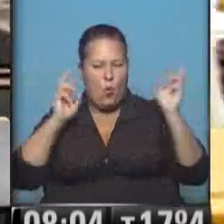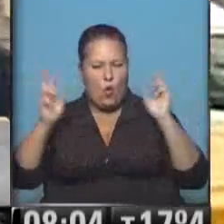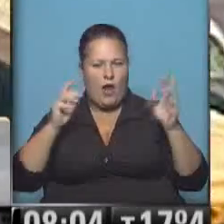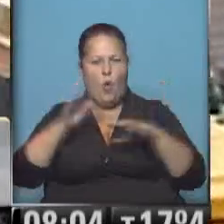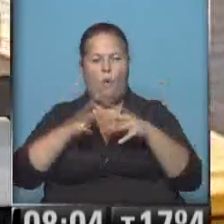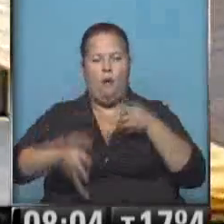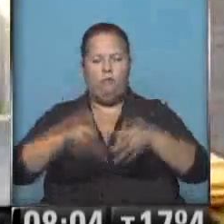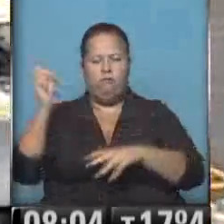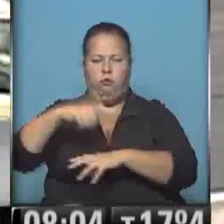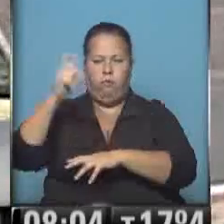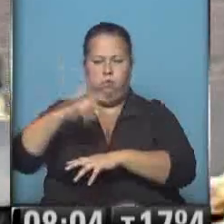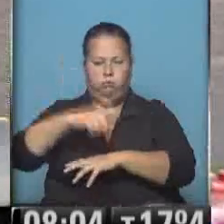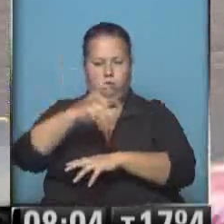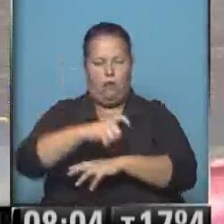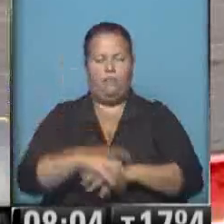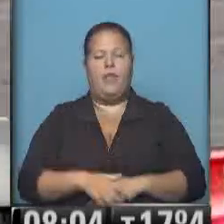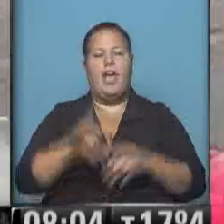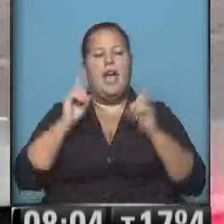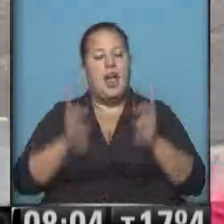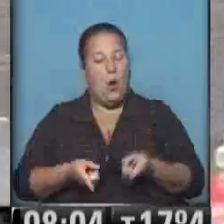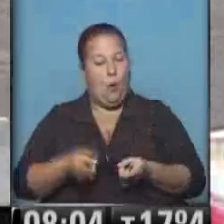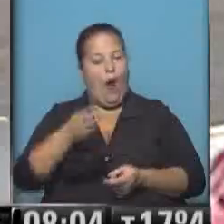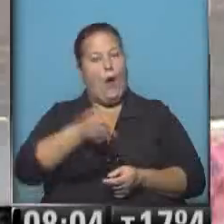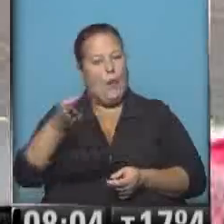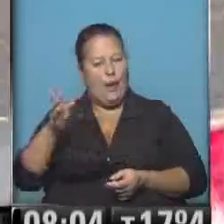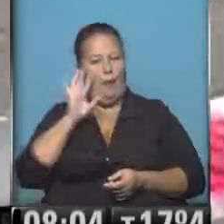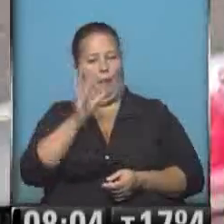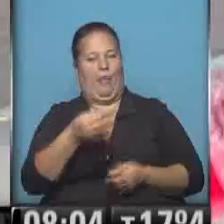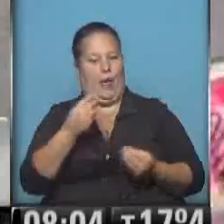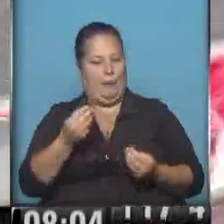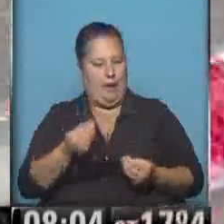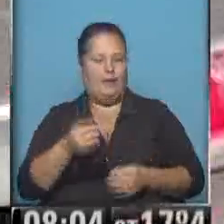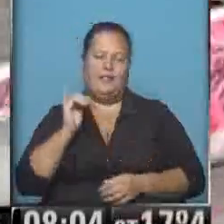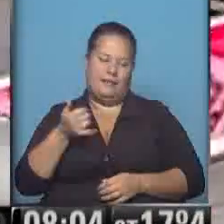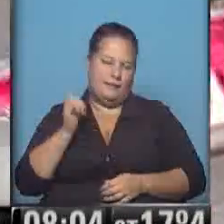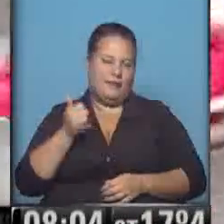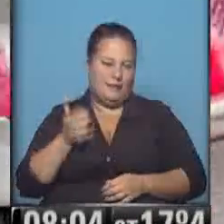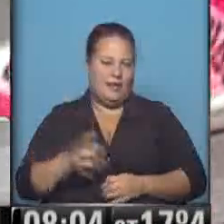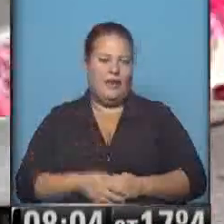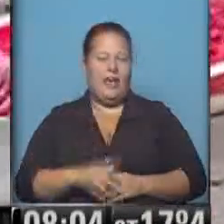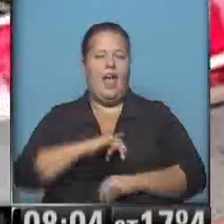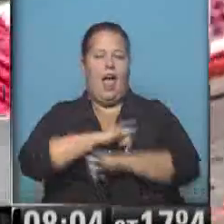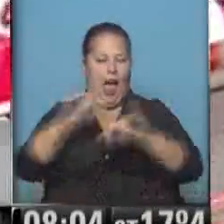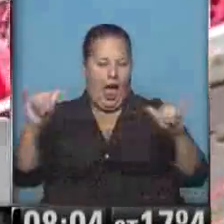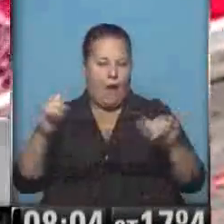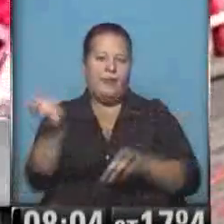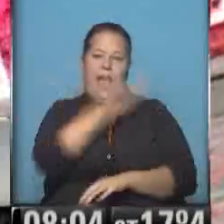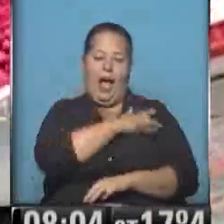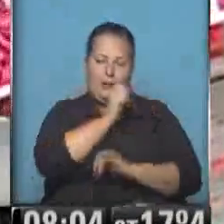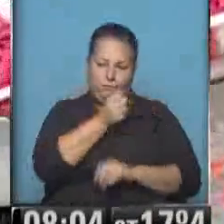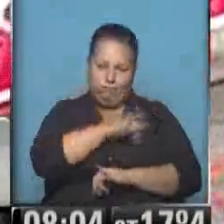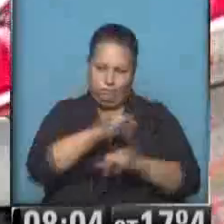producen los equipos al martillar. De todos modos, los vecinos se dieron cuenta qué es lo que está ocurriendo. Sí, sí, sí, sí. Se les informó